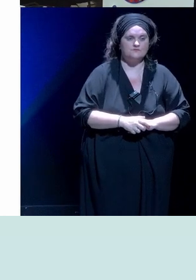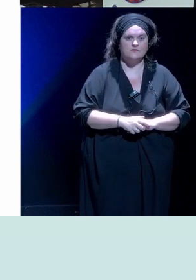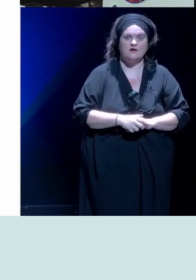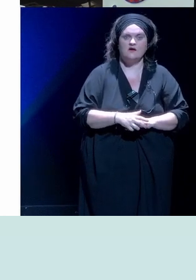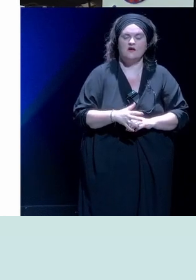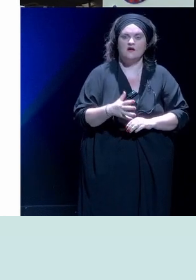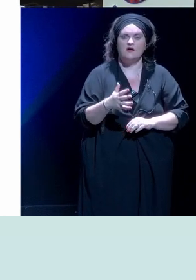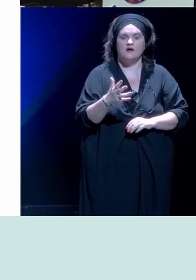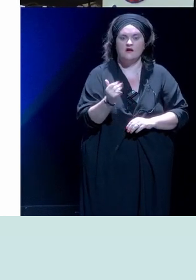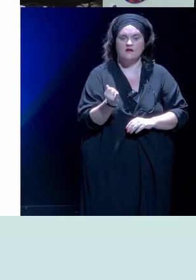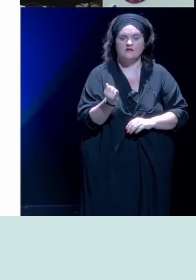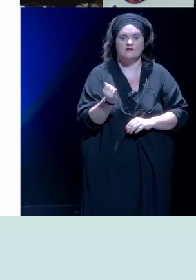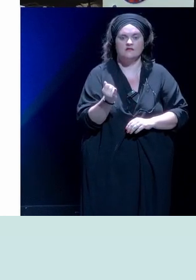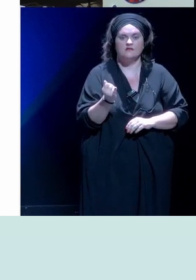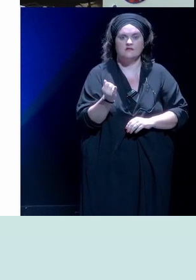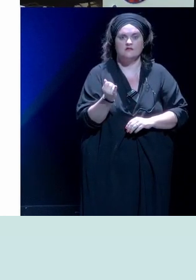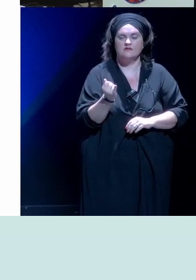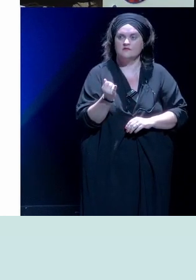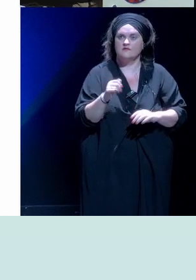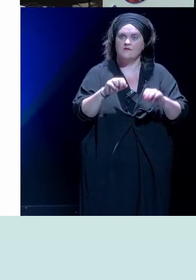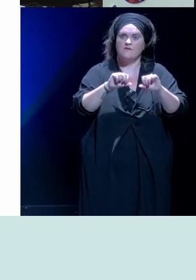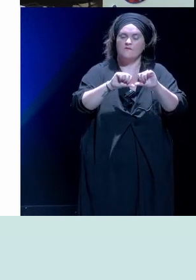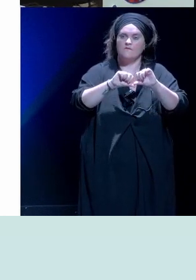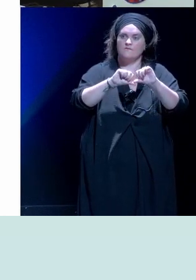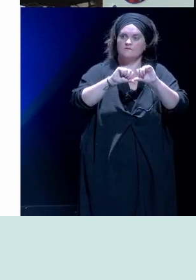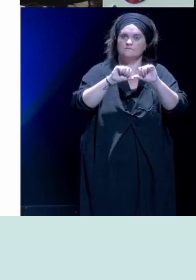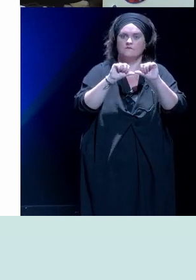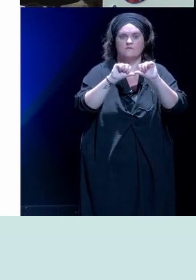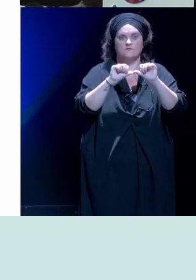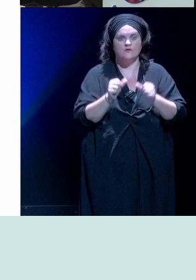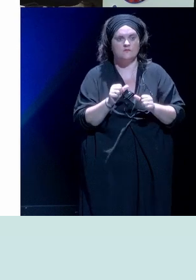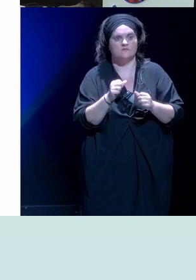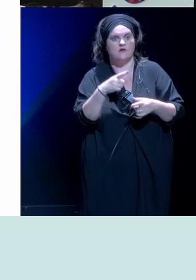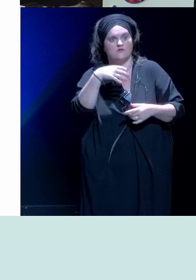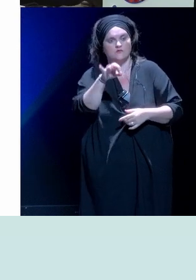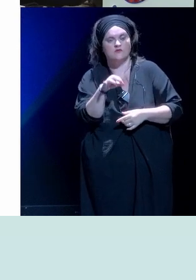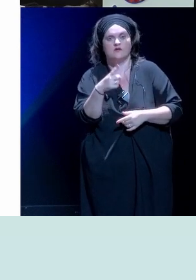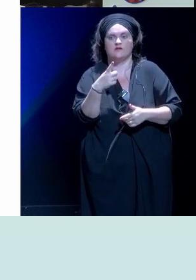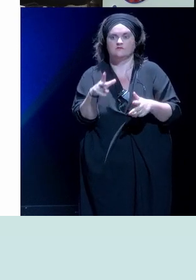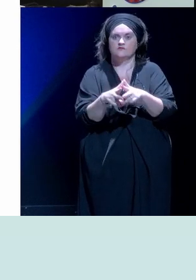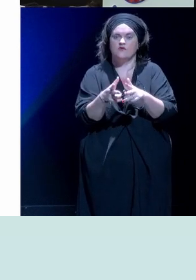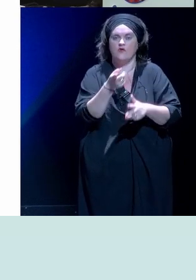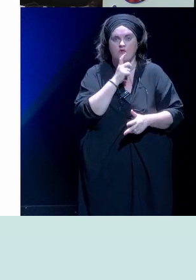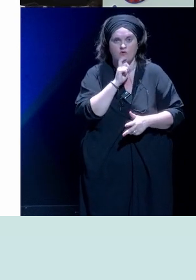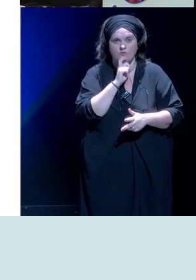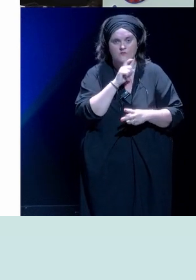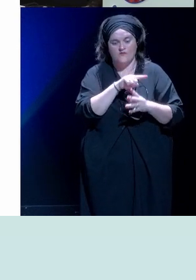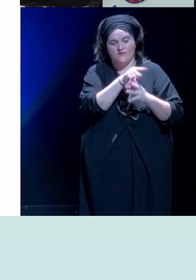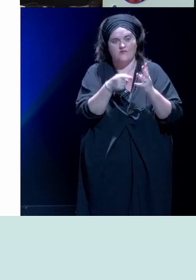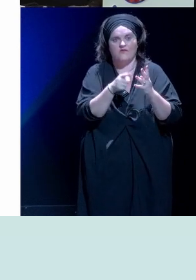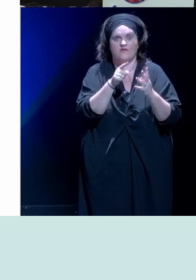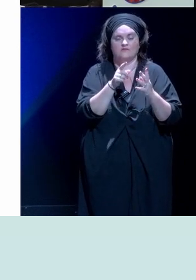Existe, por lo tanto, una forma de socialización que tiene que ver con estos tipos de